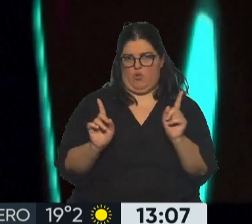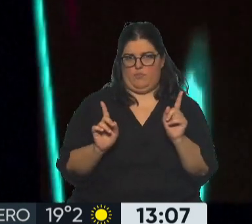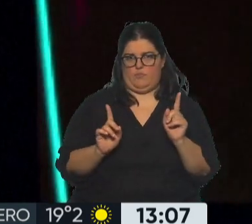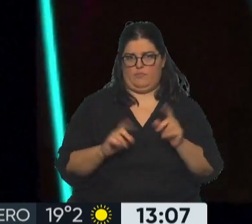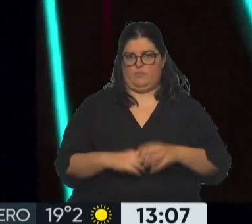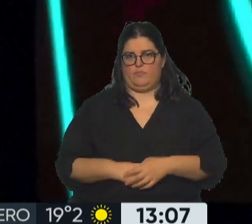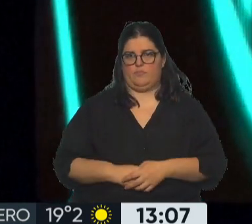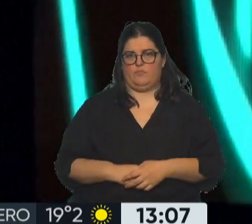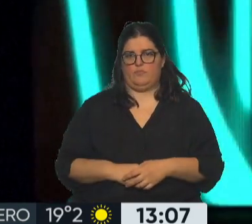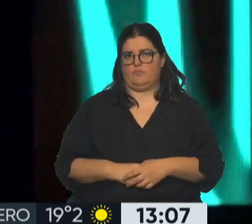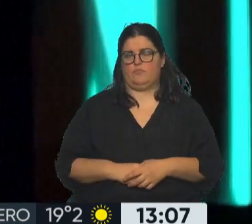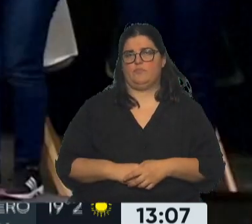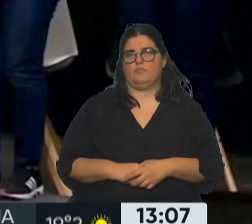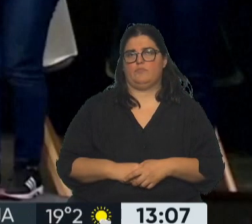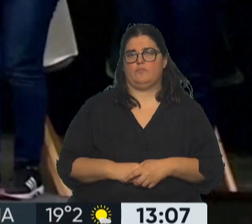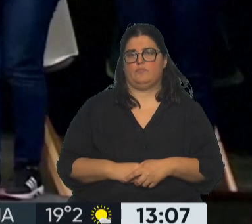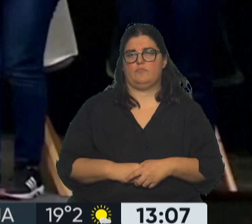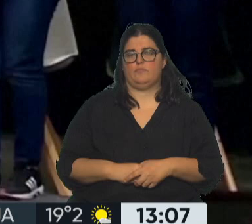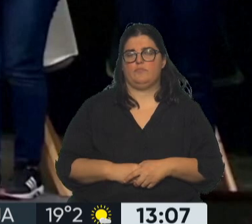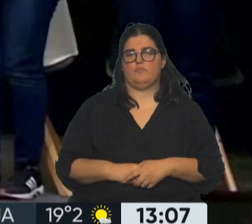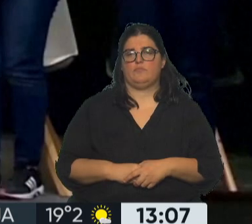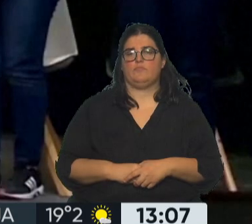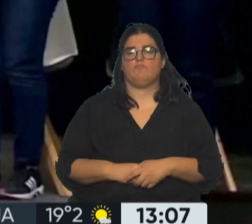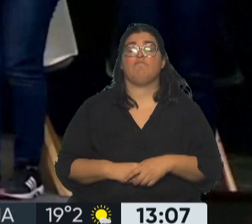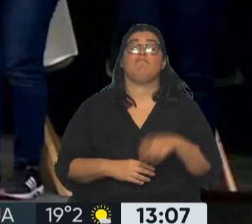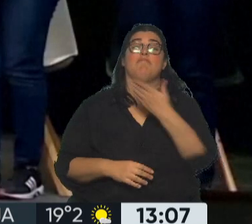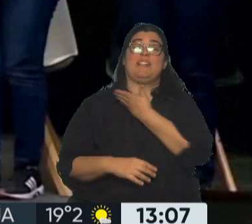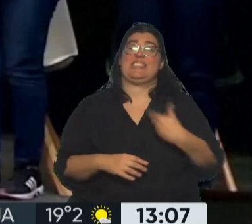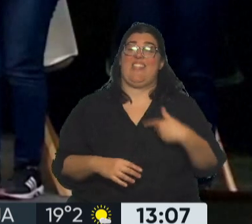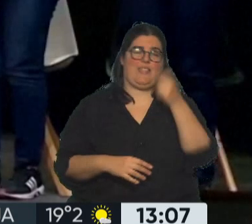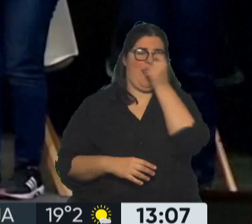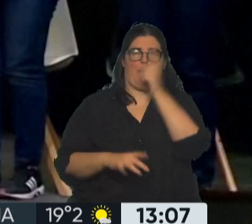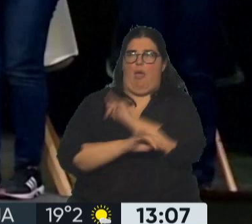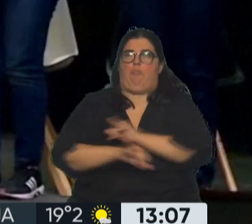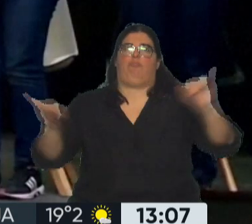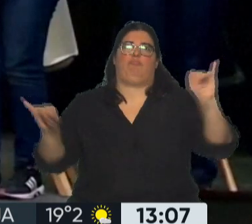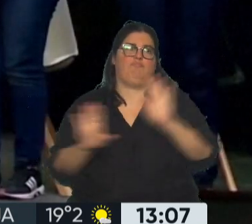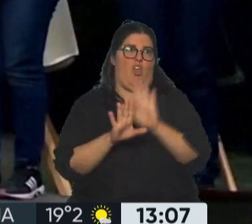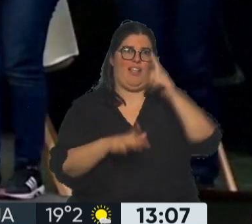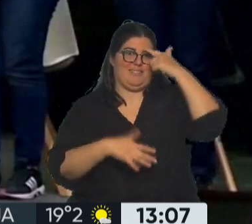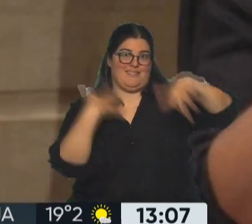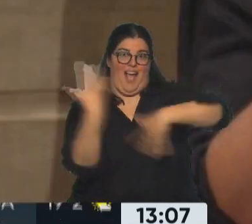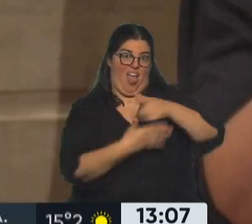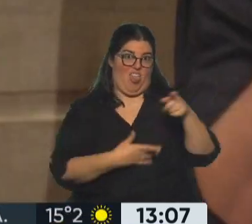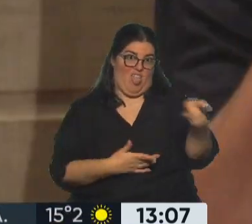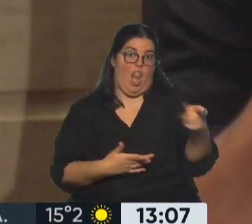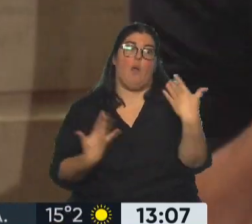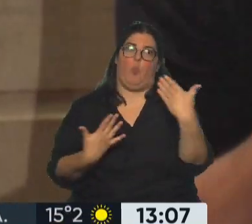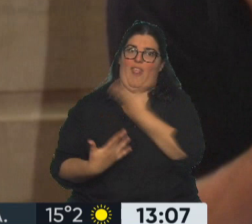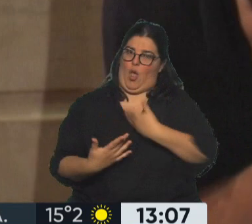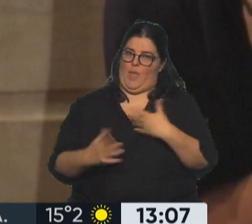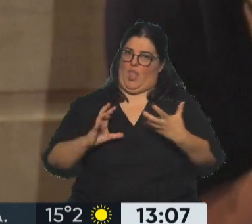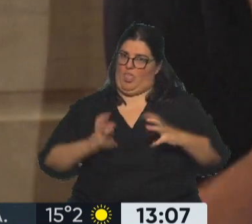jamás. Jamás. La reacción rápida y clara del mandatario frente a un escándalo que podría complicar la gobernabilidad